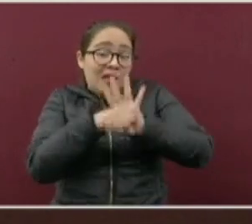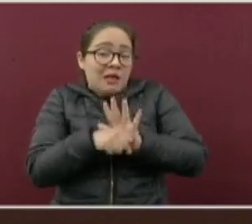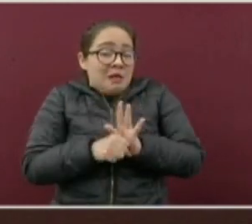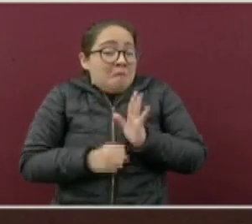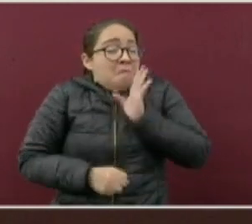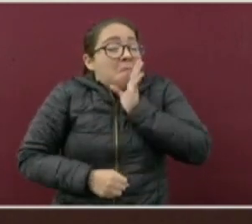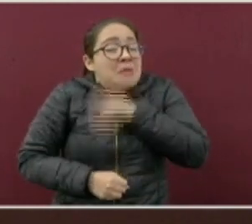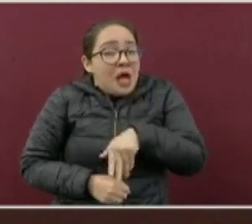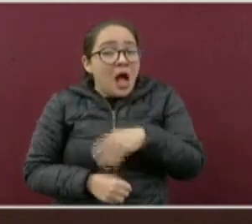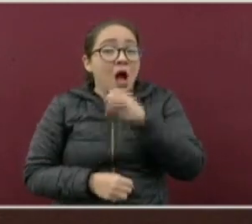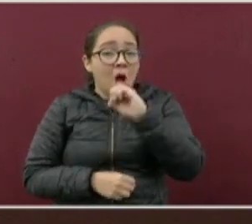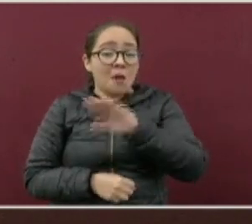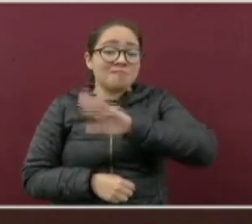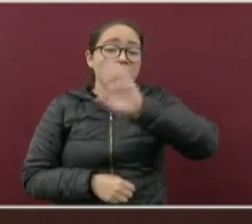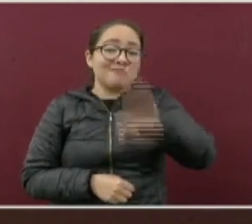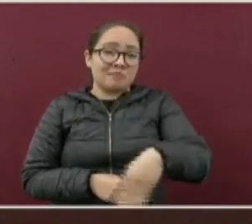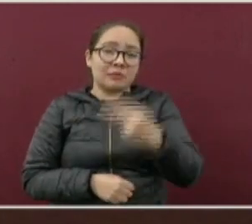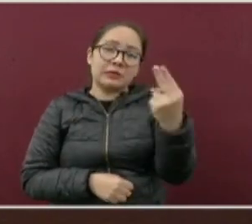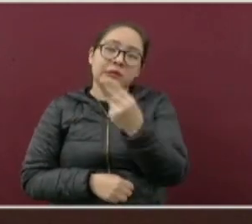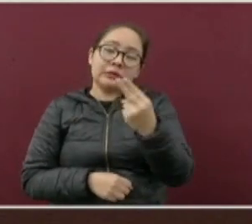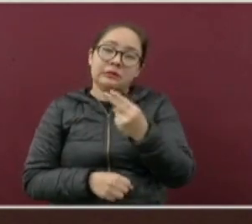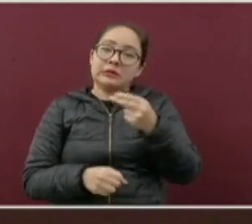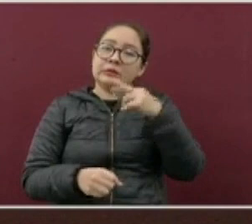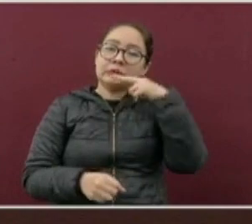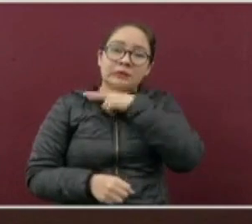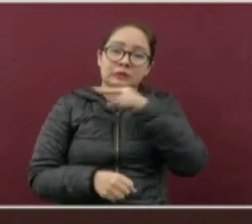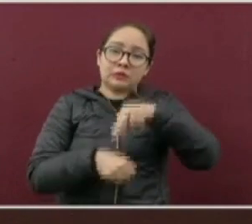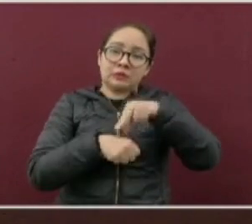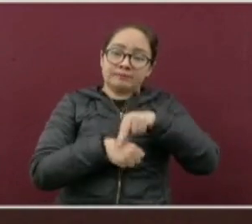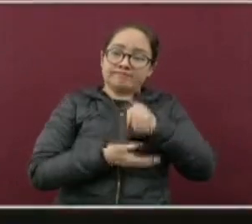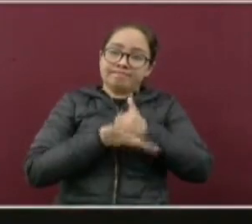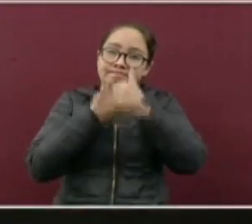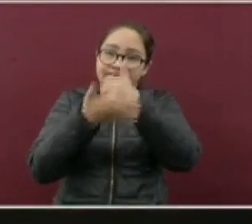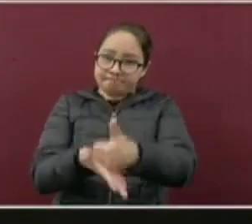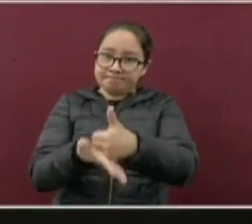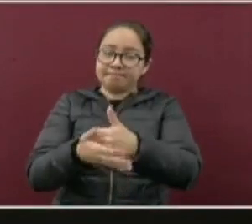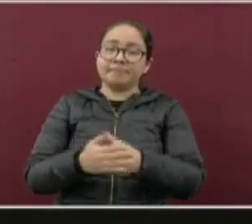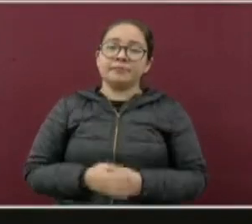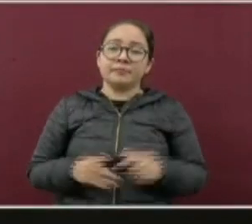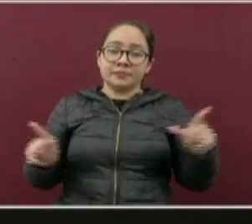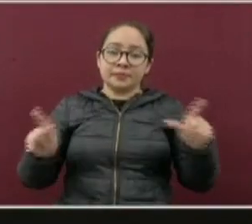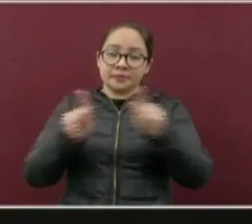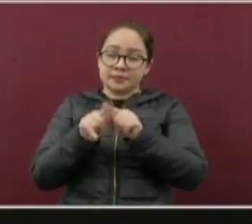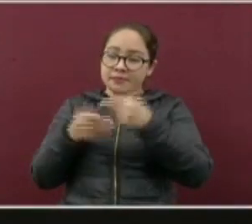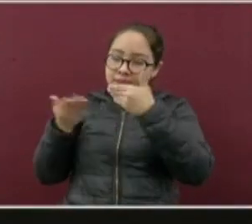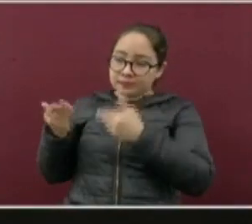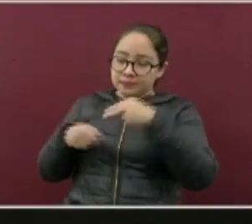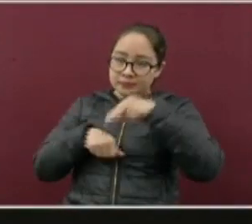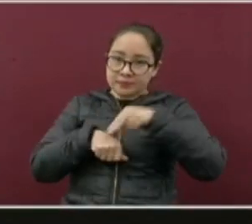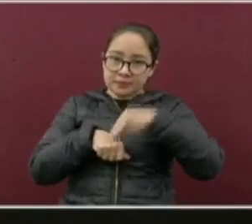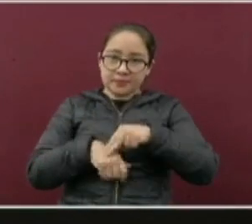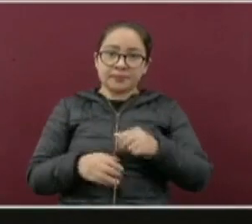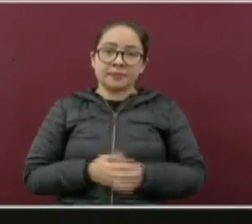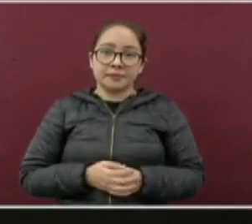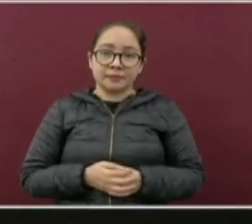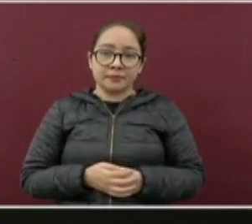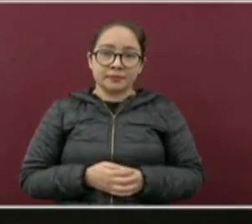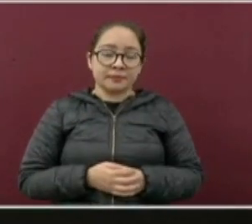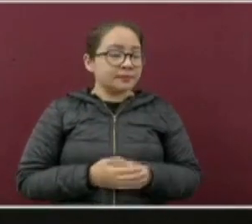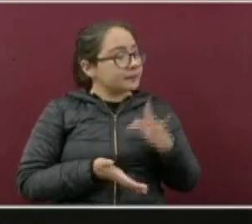complicar o incluso morir si no se atiende a tiempo. Adelante, doctora González Arroyo. Muchas gracias,